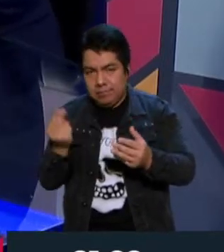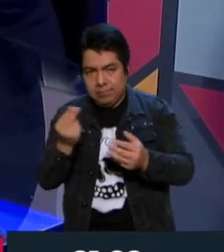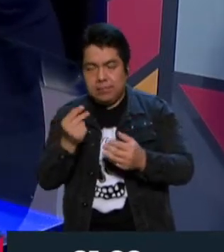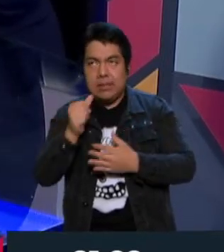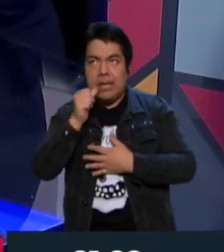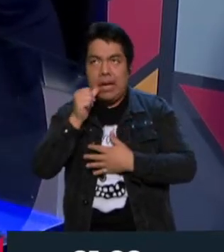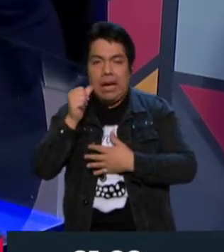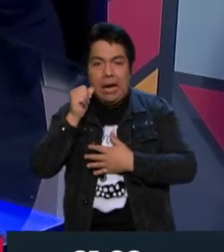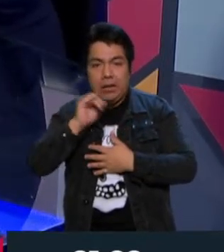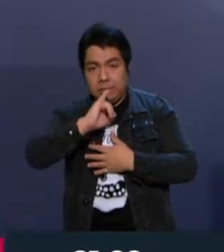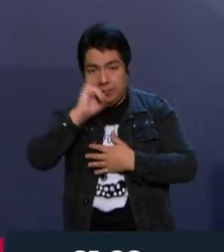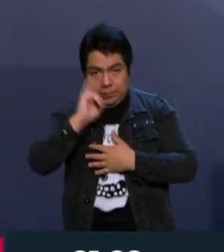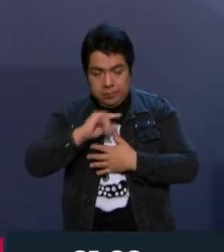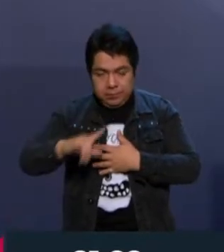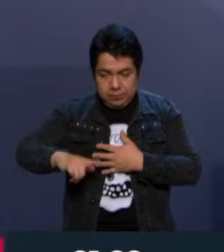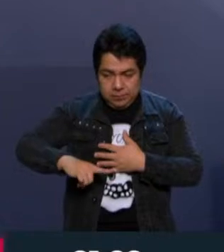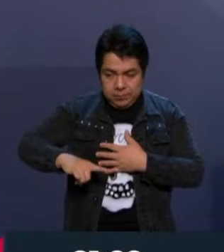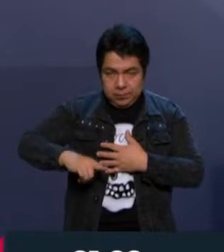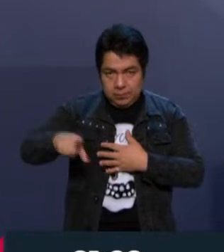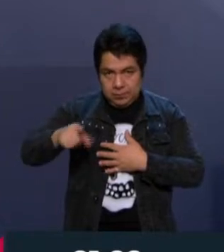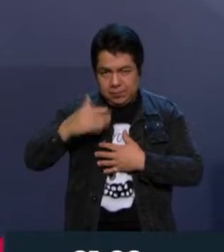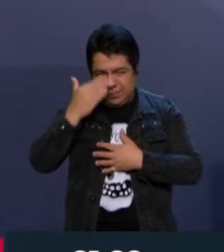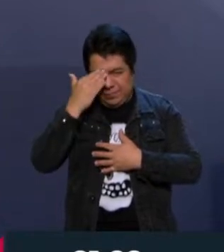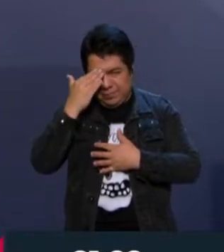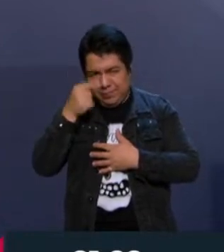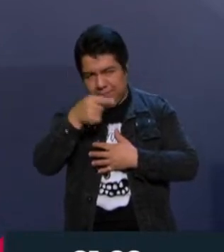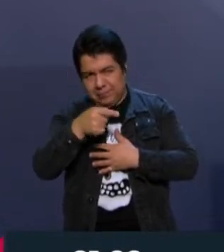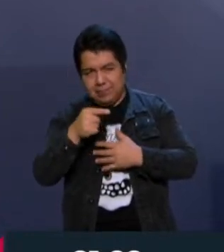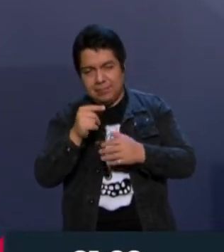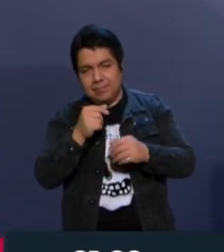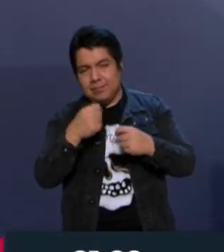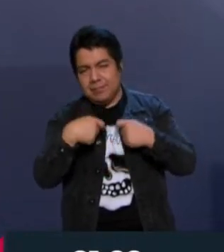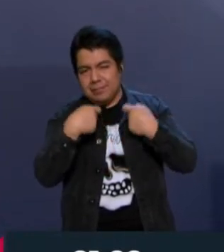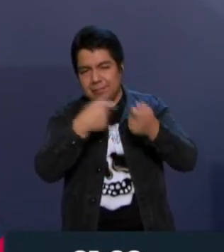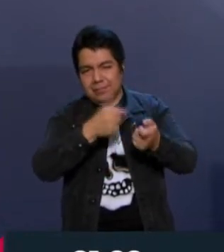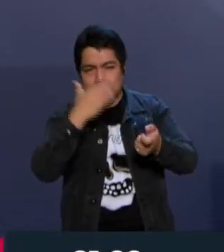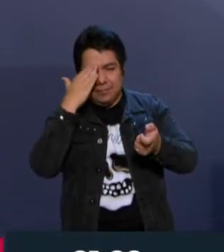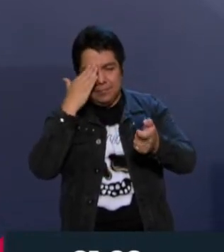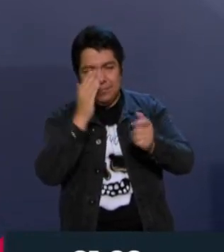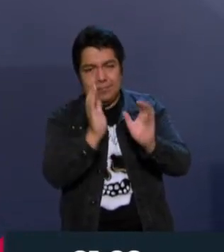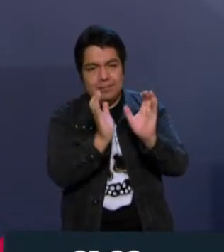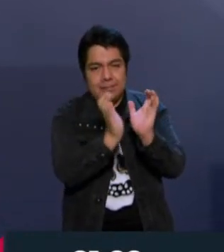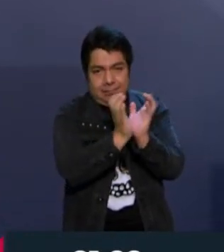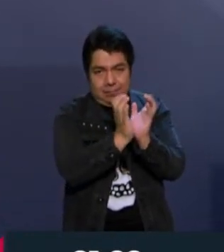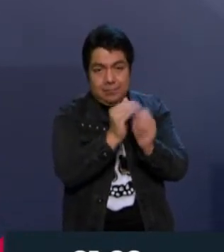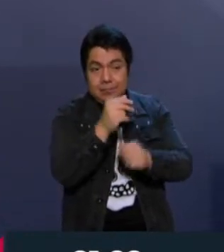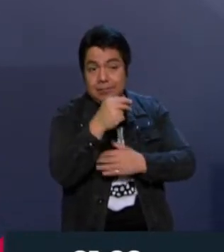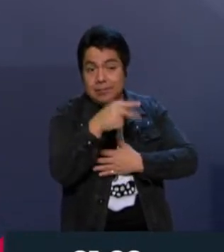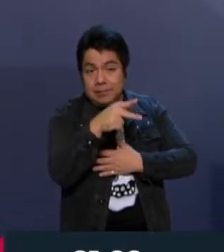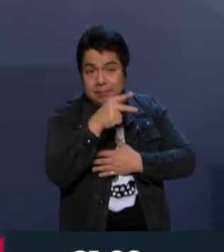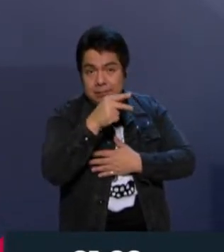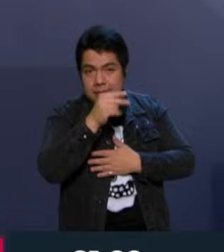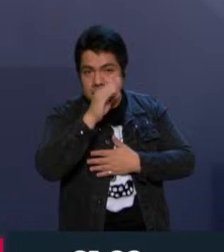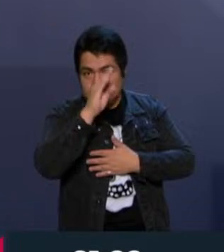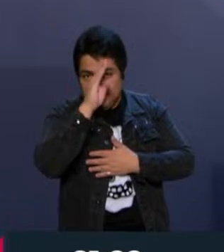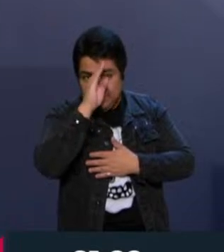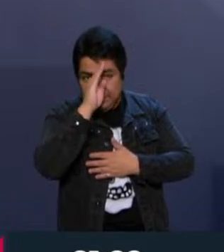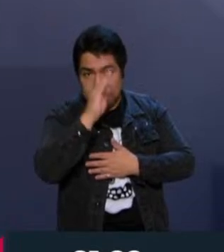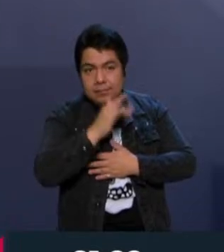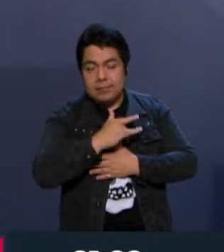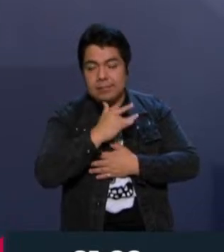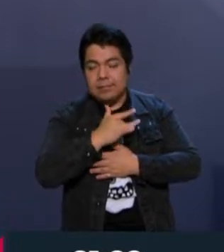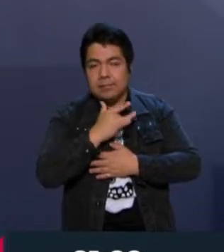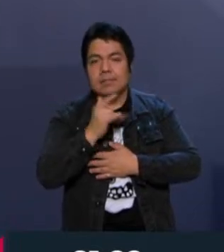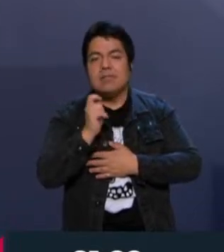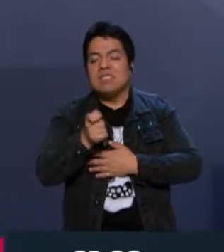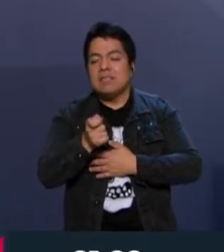platicando con el jefe de gobierno, que va a ser el titular del ISSSTE en la administración de la doctora Claudia Sheinbaum, le pregunté desde su marco de enunciación cómo entiende a la